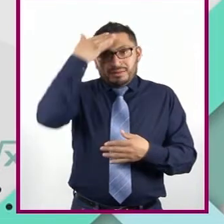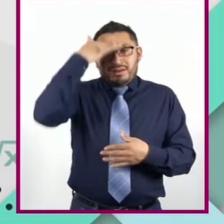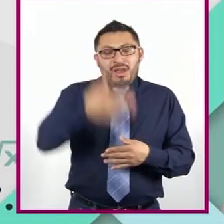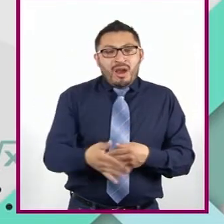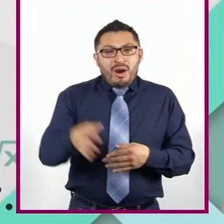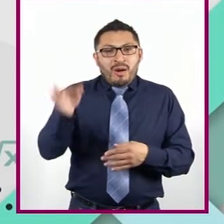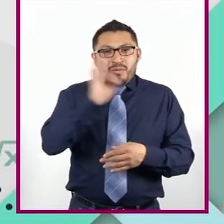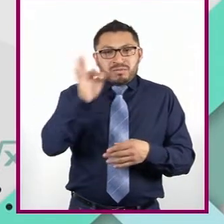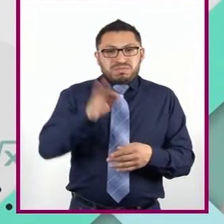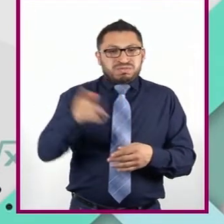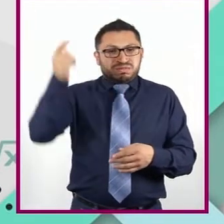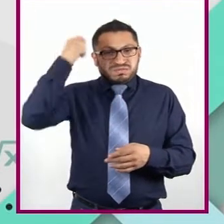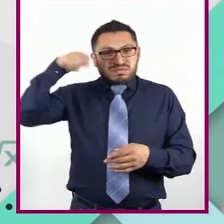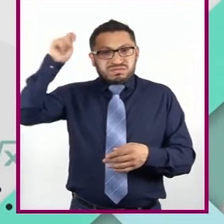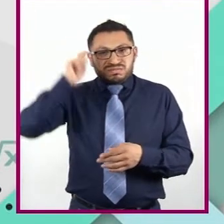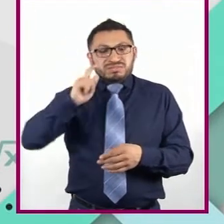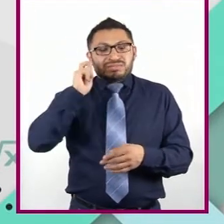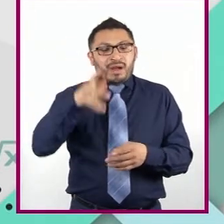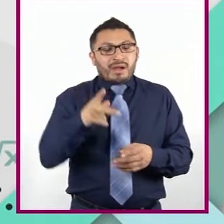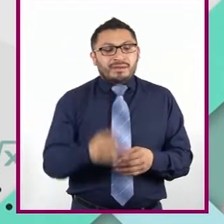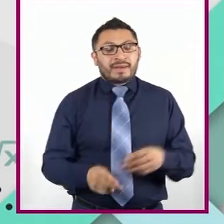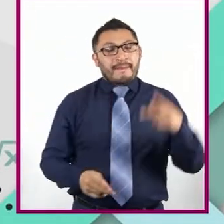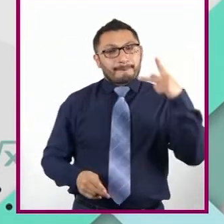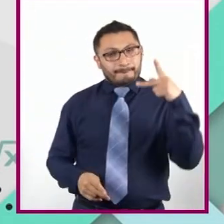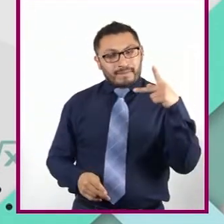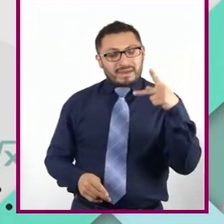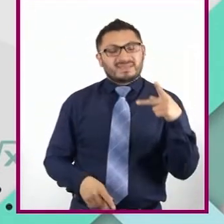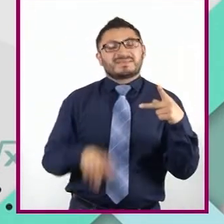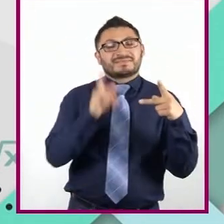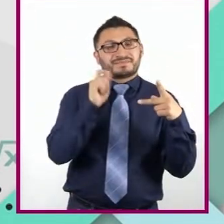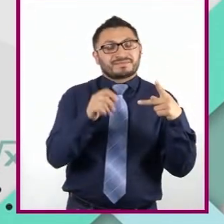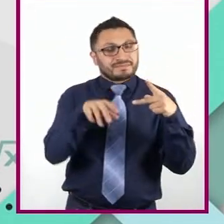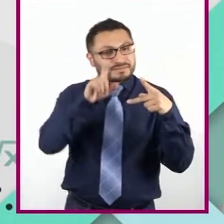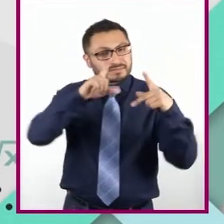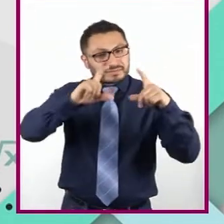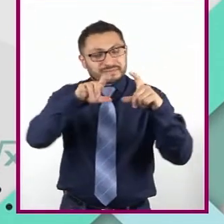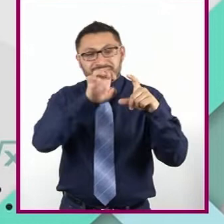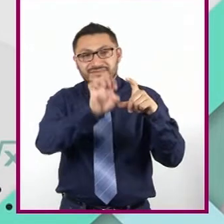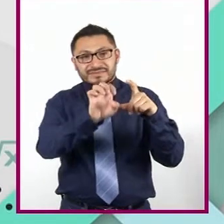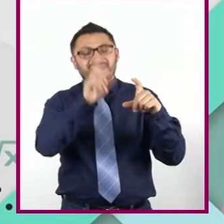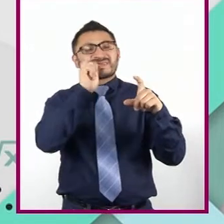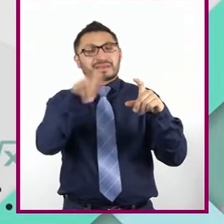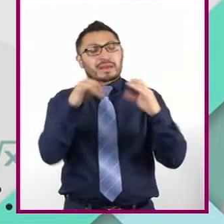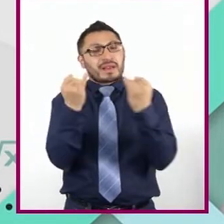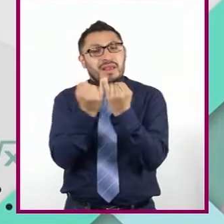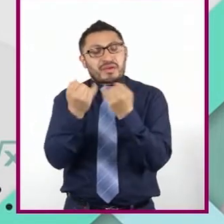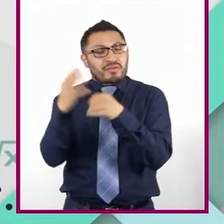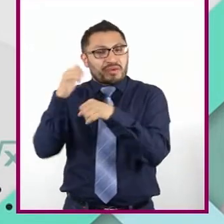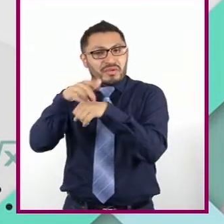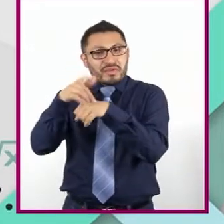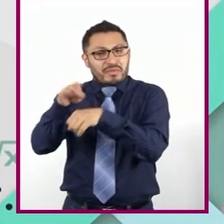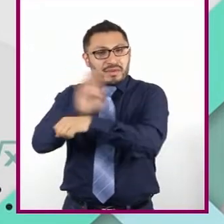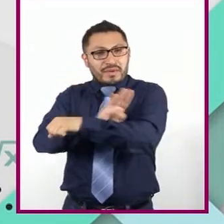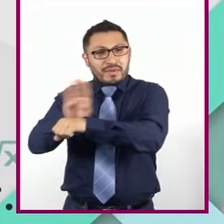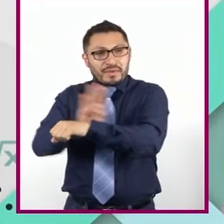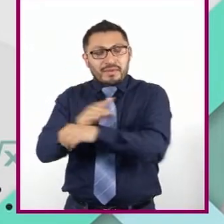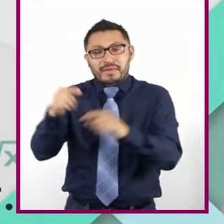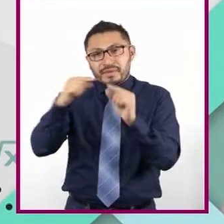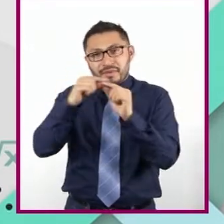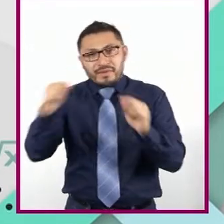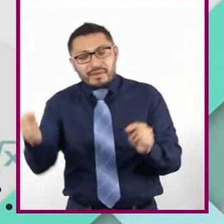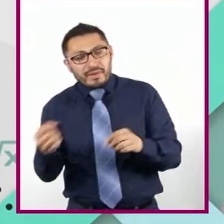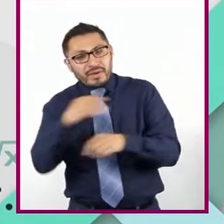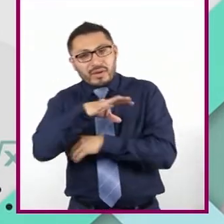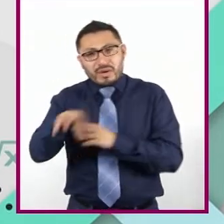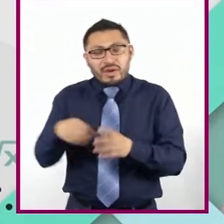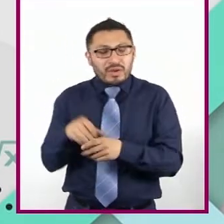la probabilidad teórica P de que ocurra un evento E es igual al número de eventos favorables, dividido entre el número